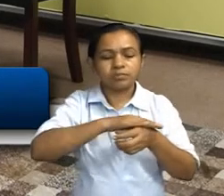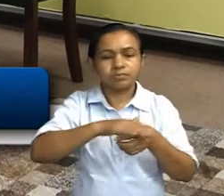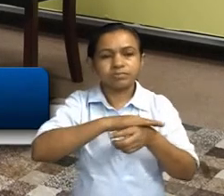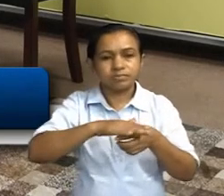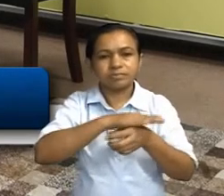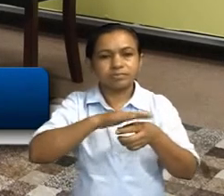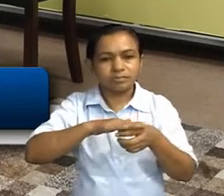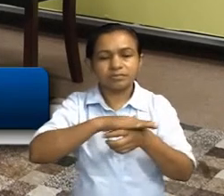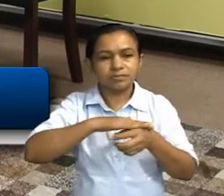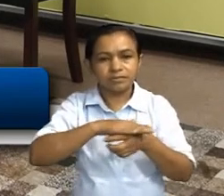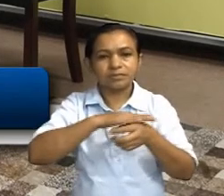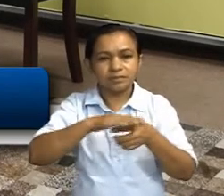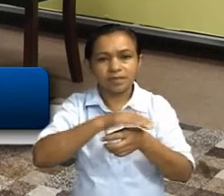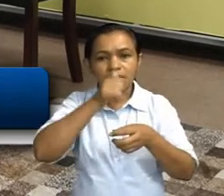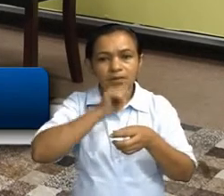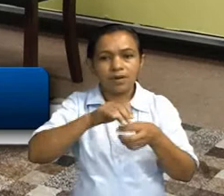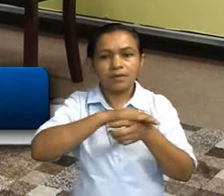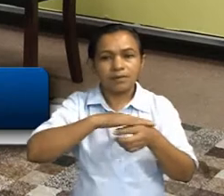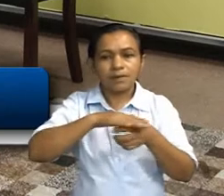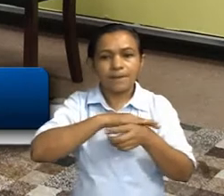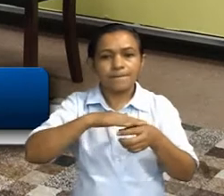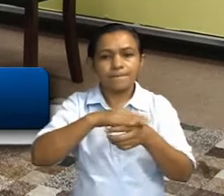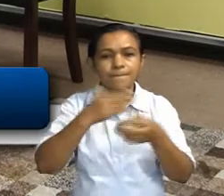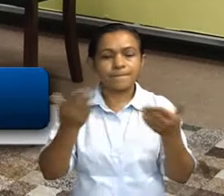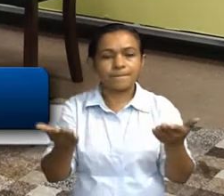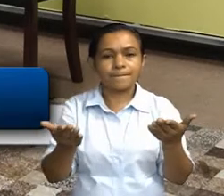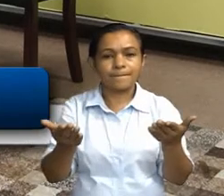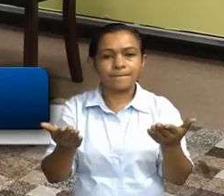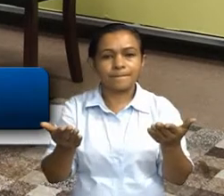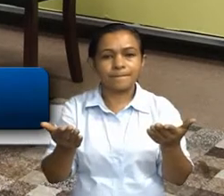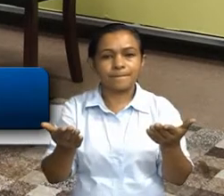también que lavan sus partecitas para... Sí, bueno,